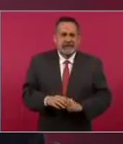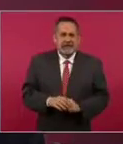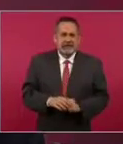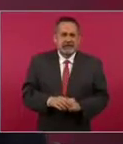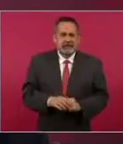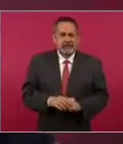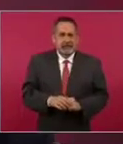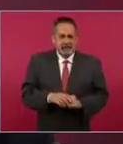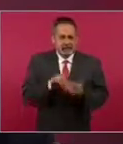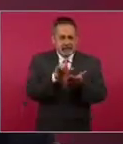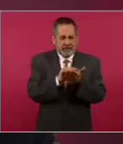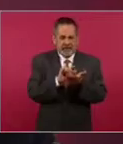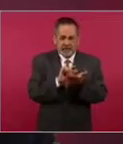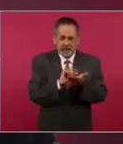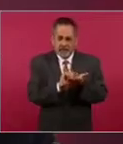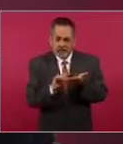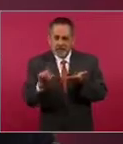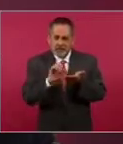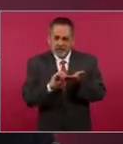llaman retweet,